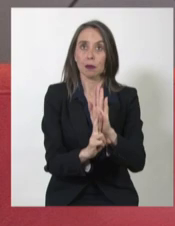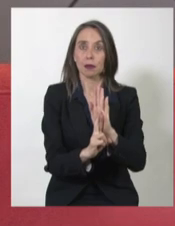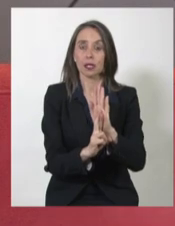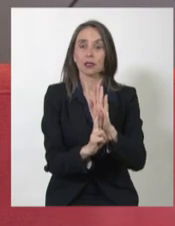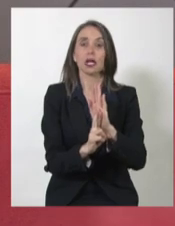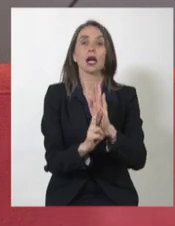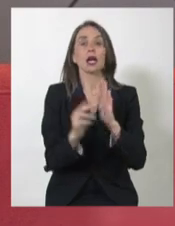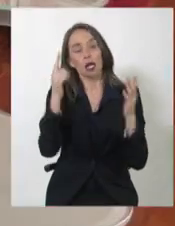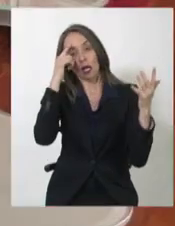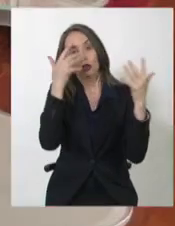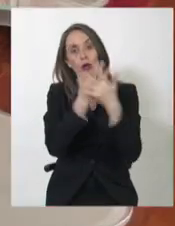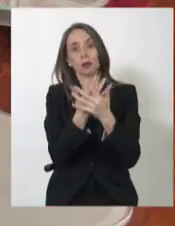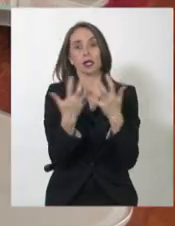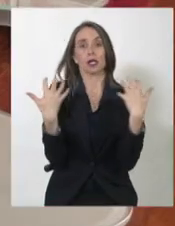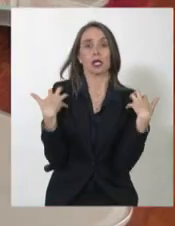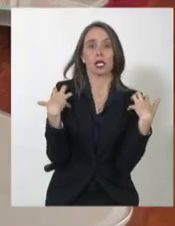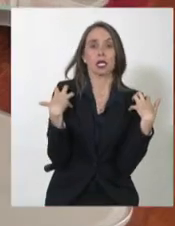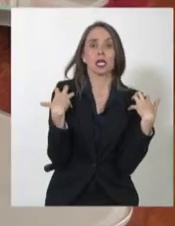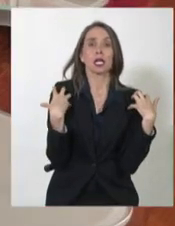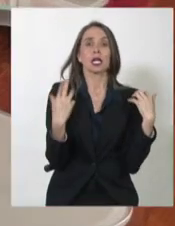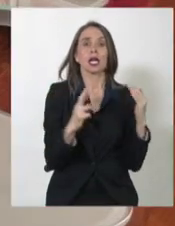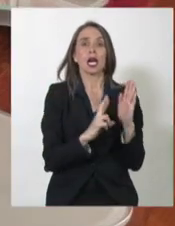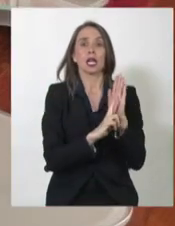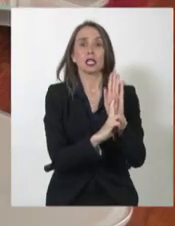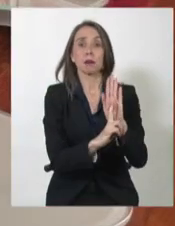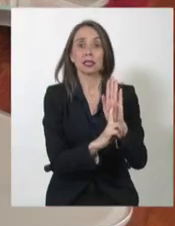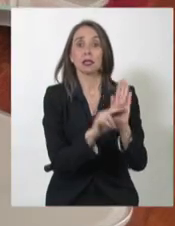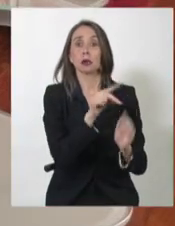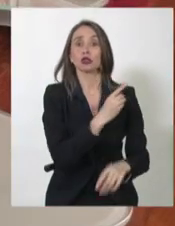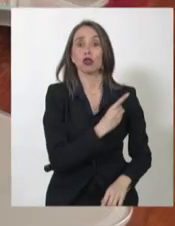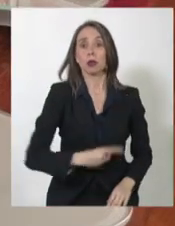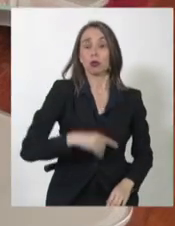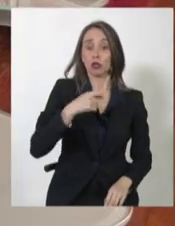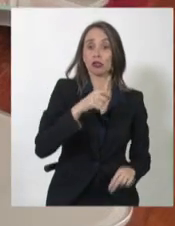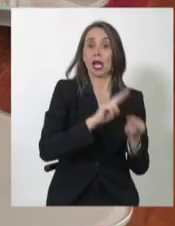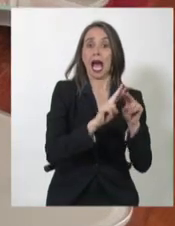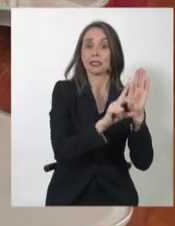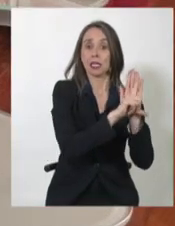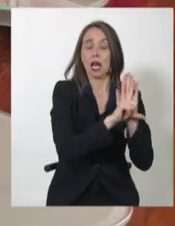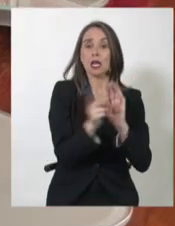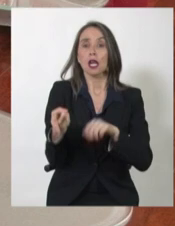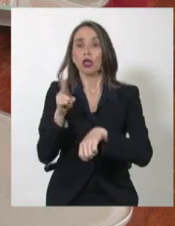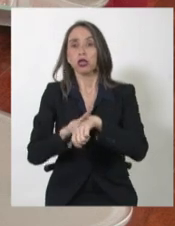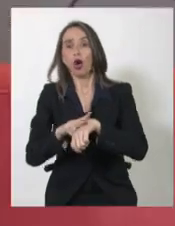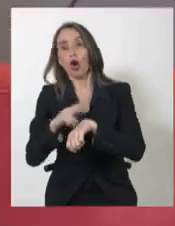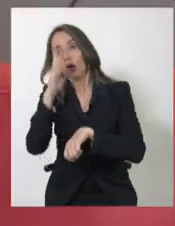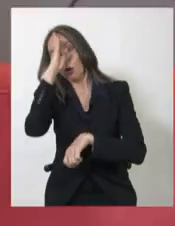función constituyente y la función representativa o la función legislativa. O sea, no,